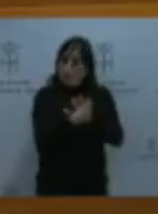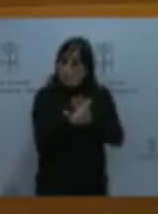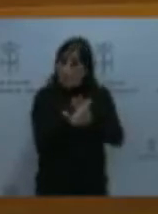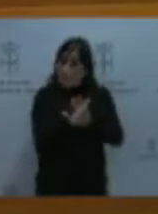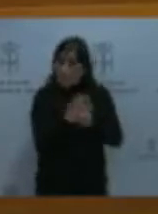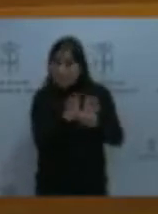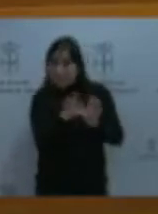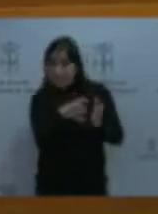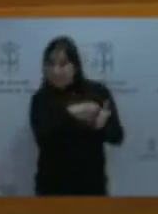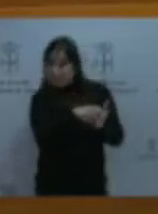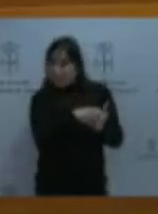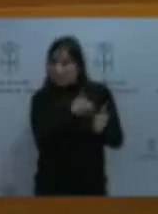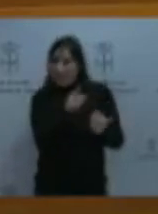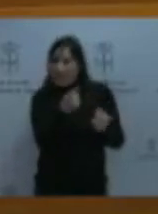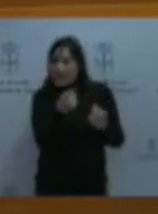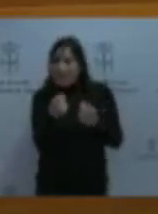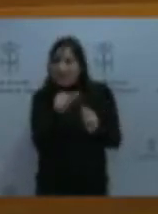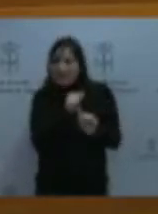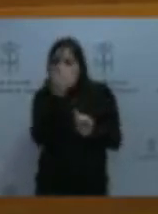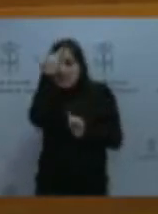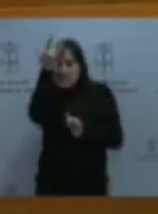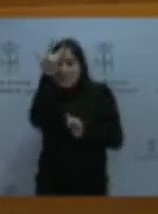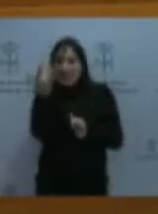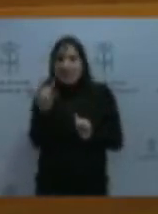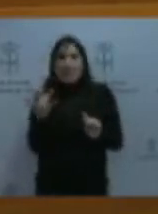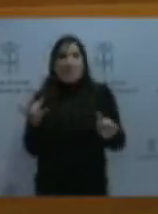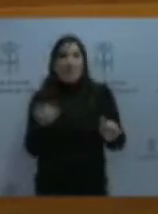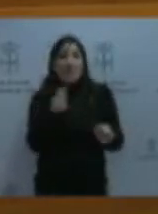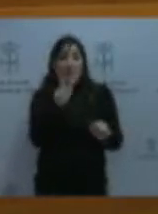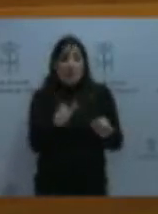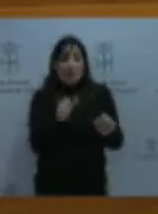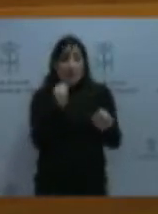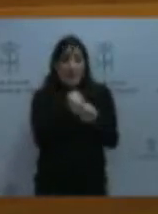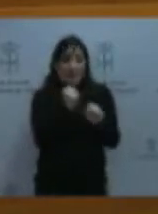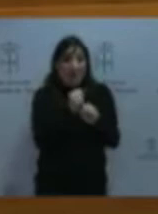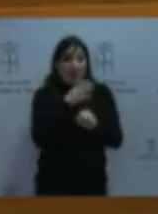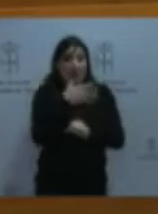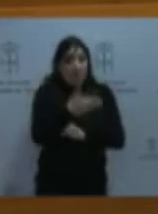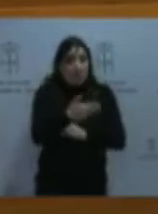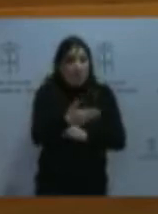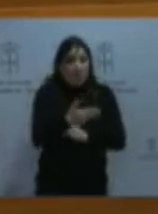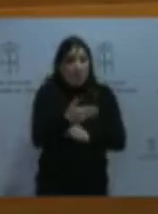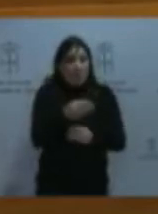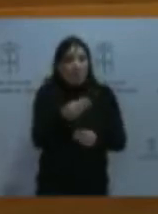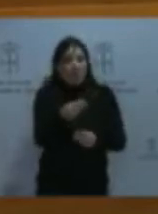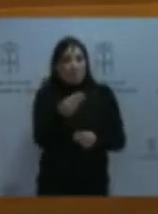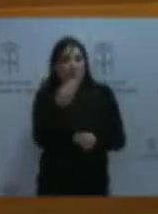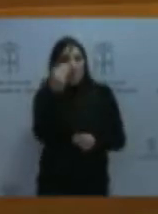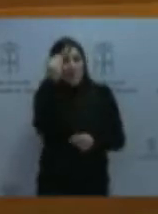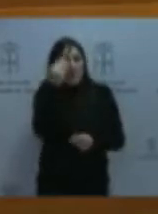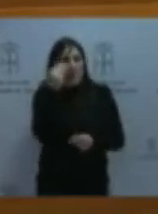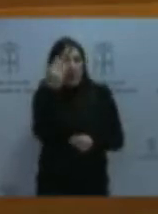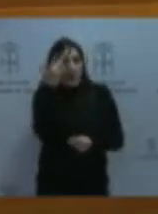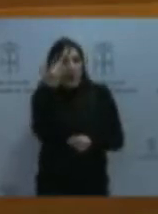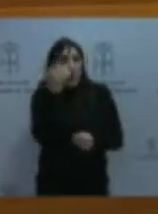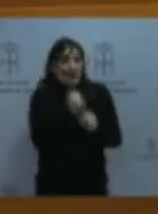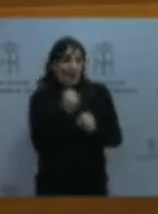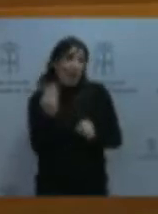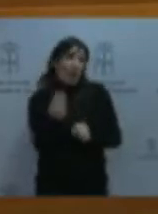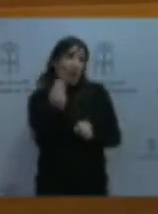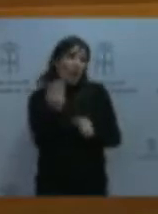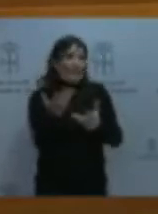mejora de quienes lo tienen precario. Y en resumen, tenemos un problema con sus